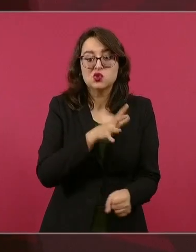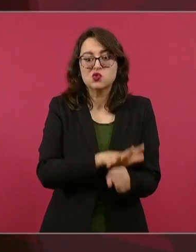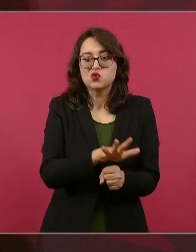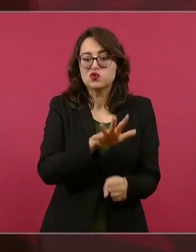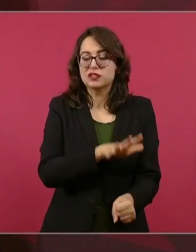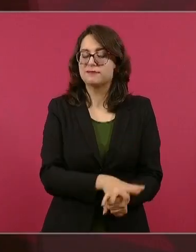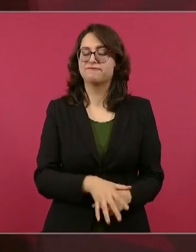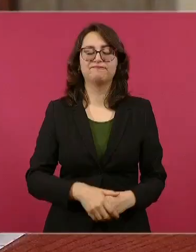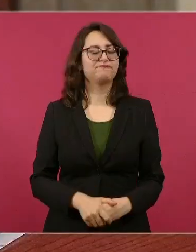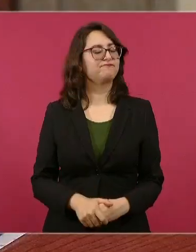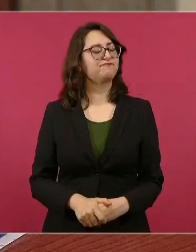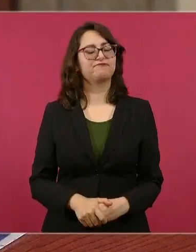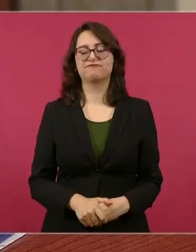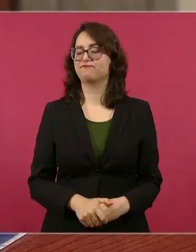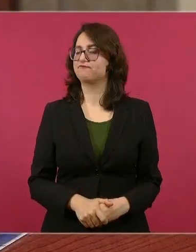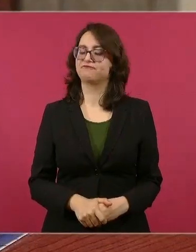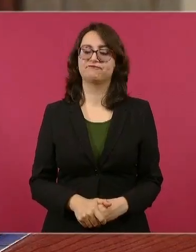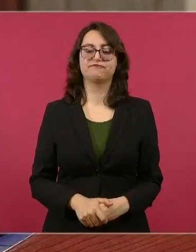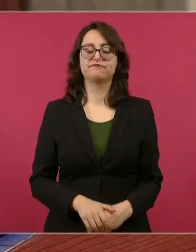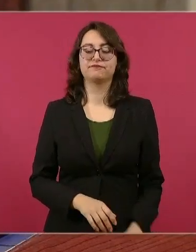La narrativa